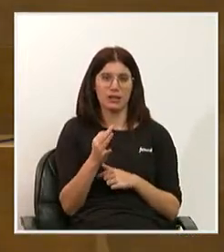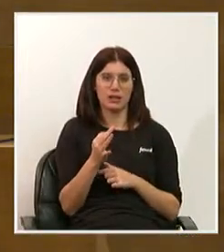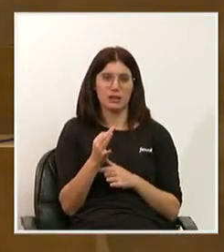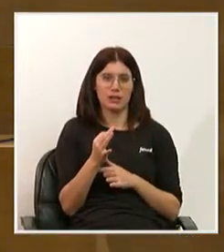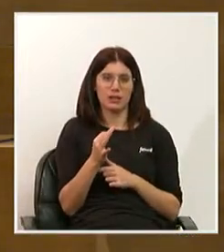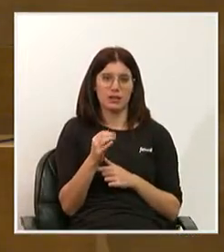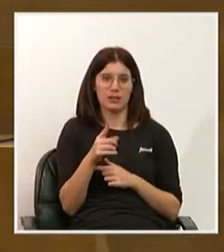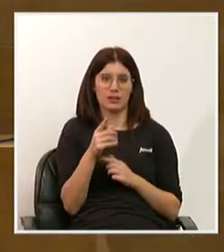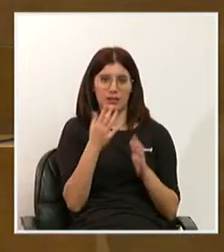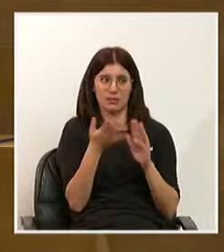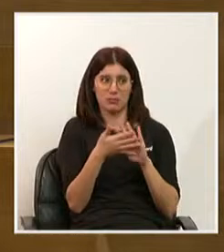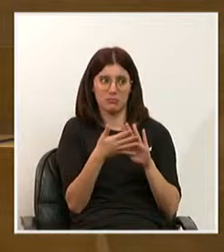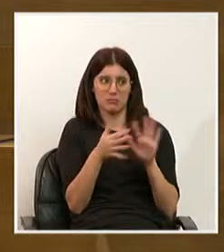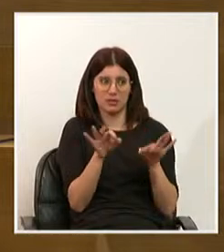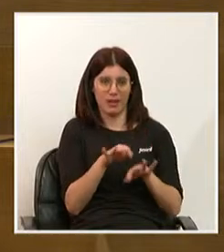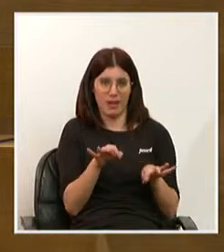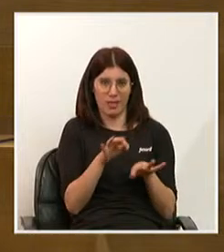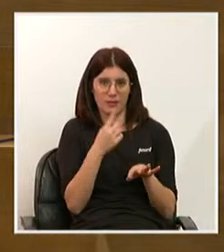que